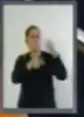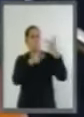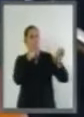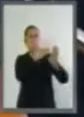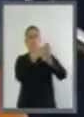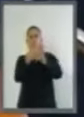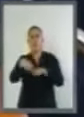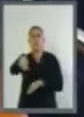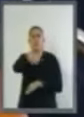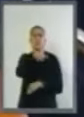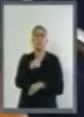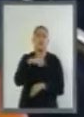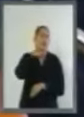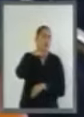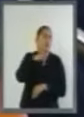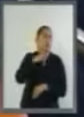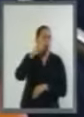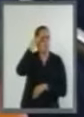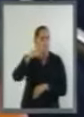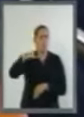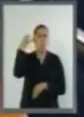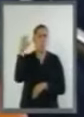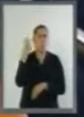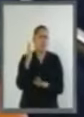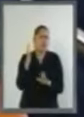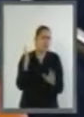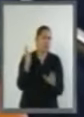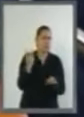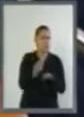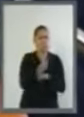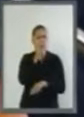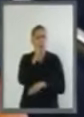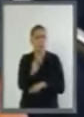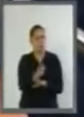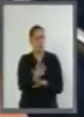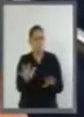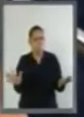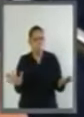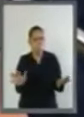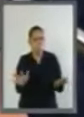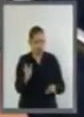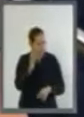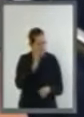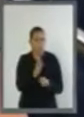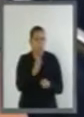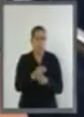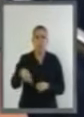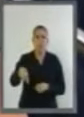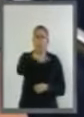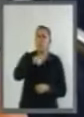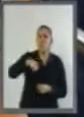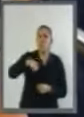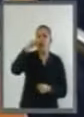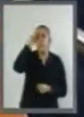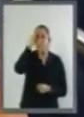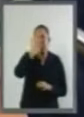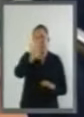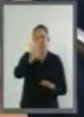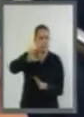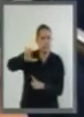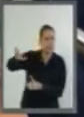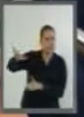sentir que no son el momento de rechazarlas, ni decir que vamos a poner la cabeza fría porque estamos pensando